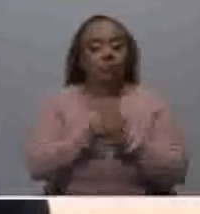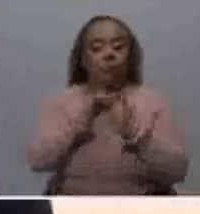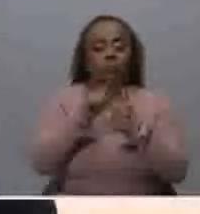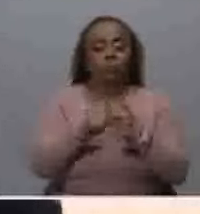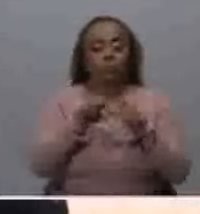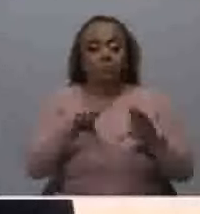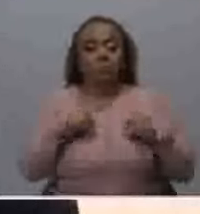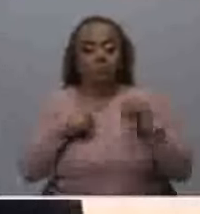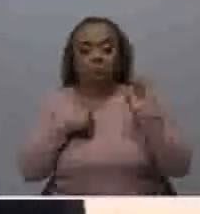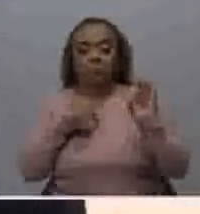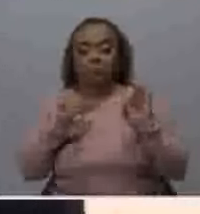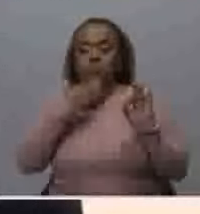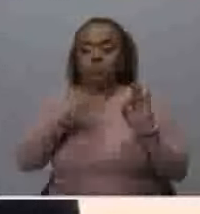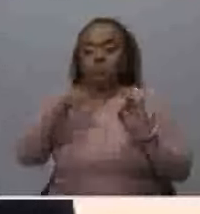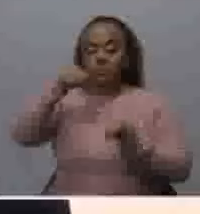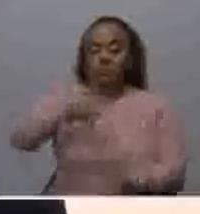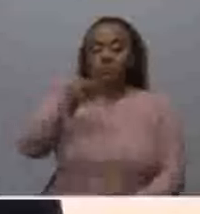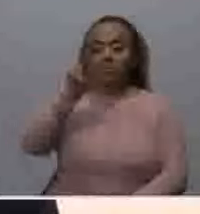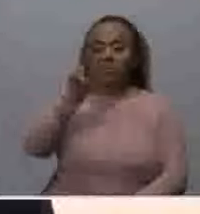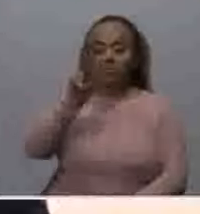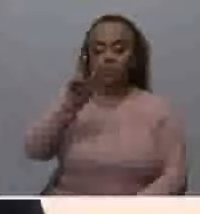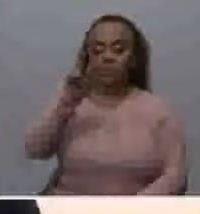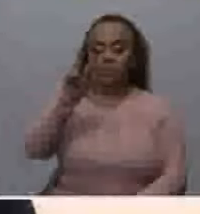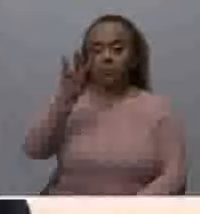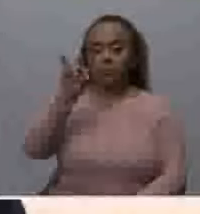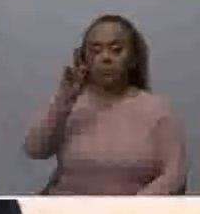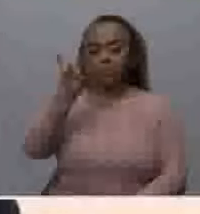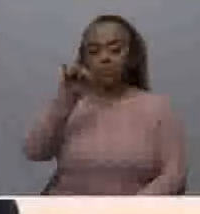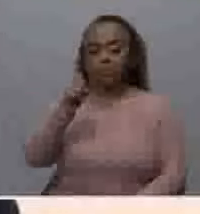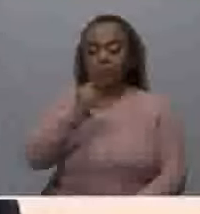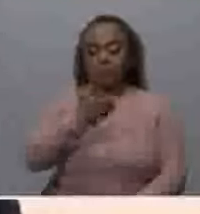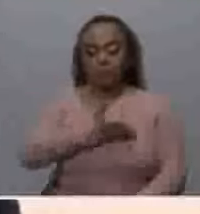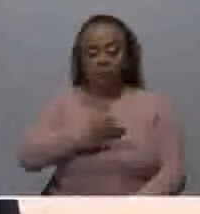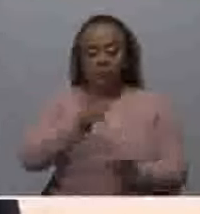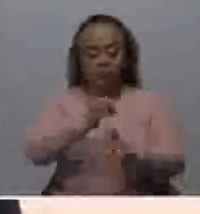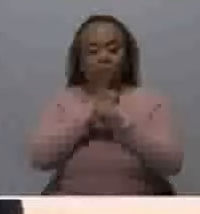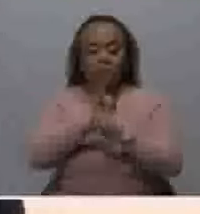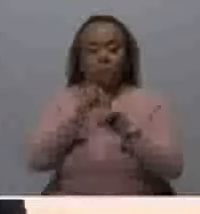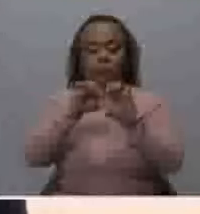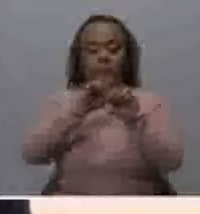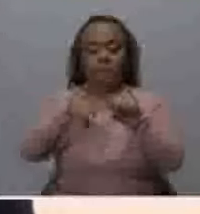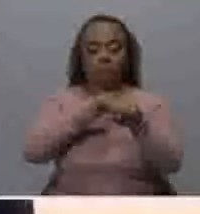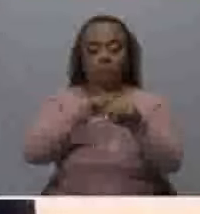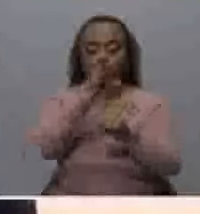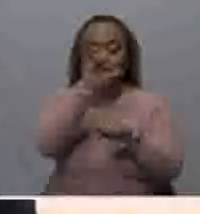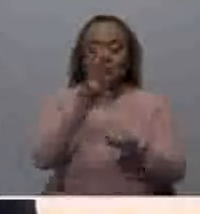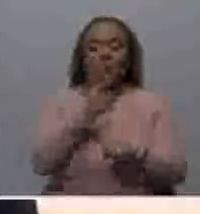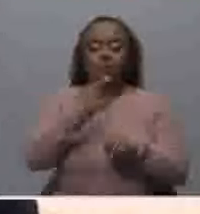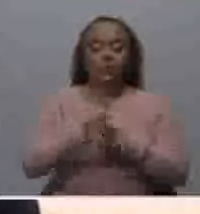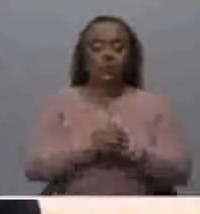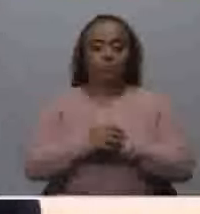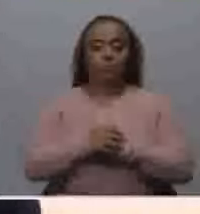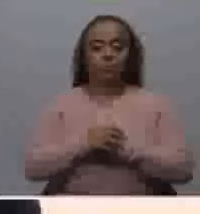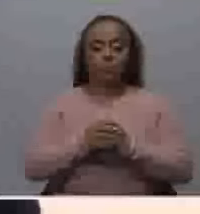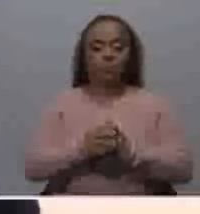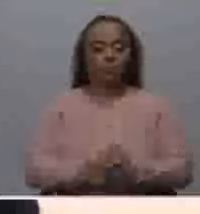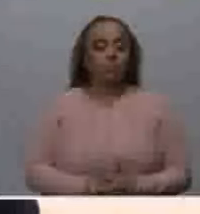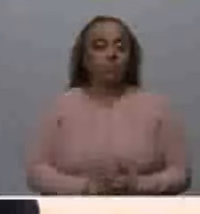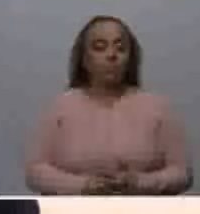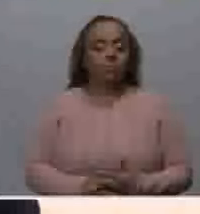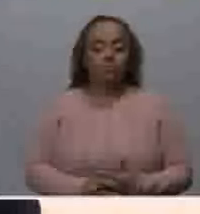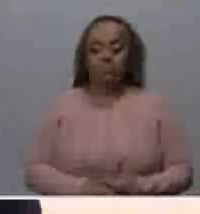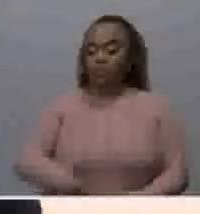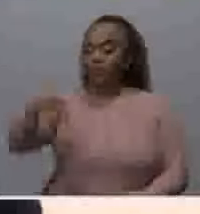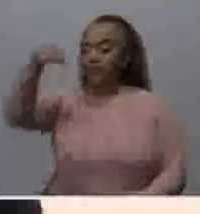bien o para mal. Hoy Claudio Vivas saca pecho con la selección de Costa Rica. Hoy Claudio Vivas dice, aquí